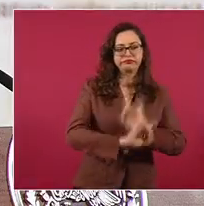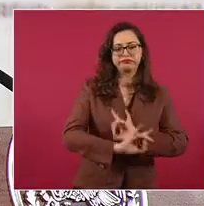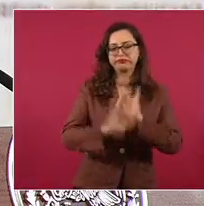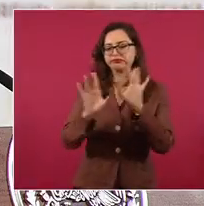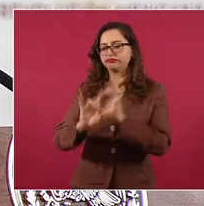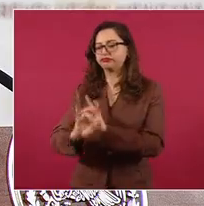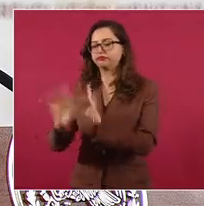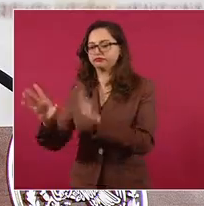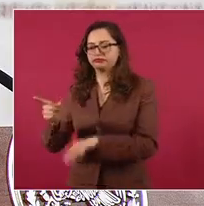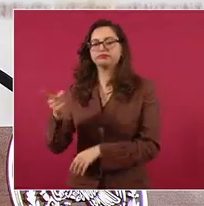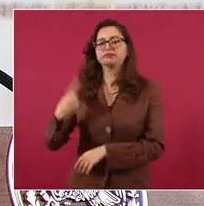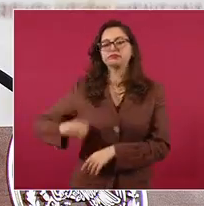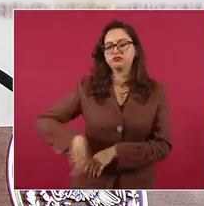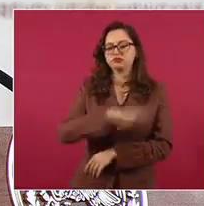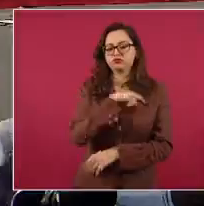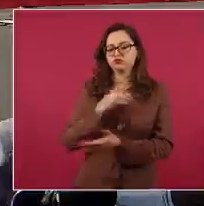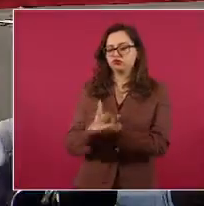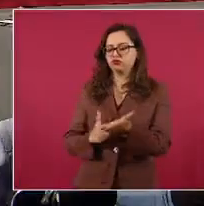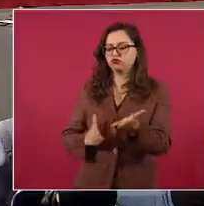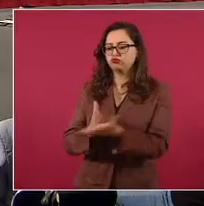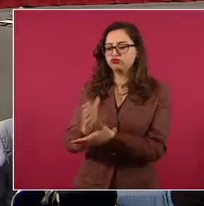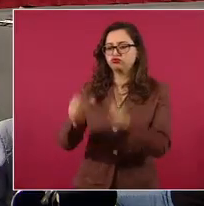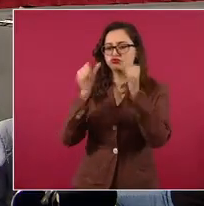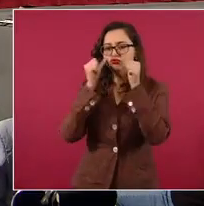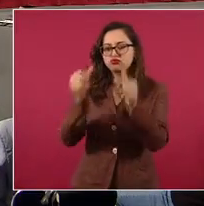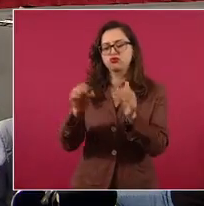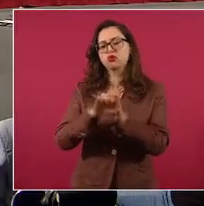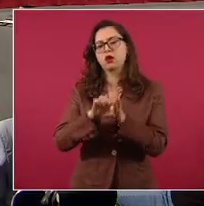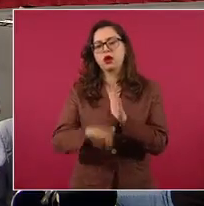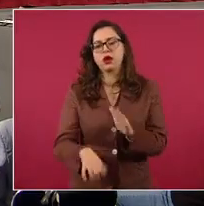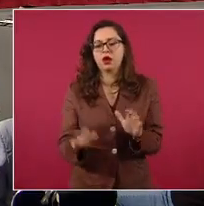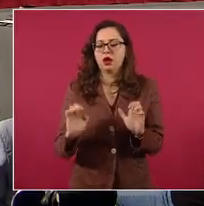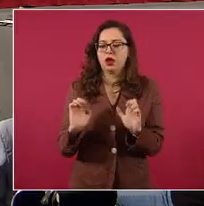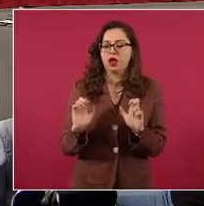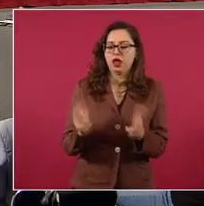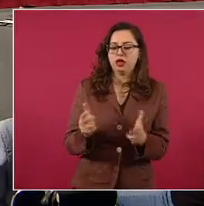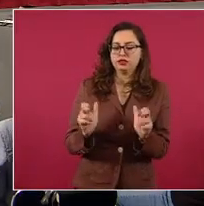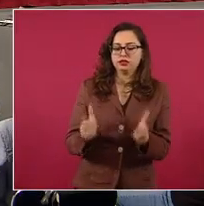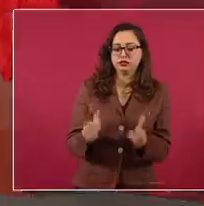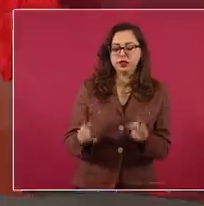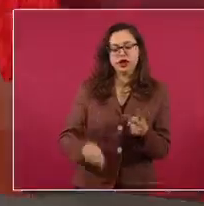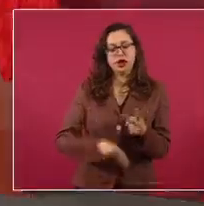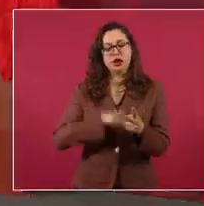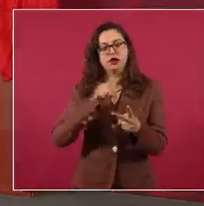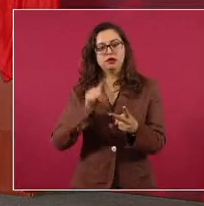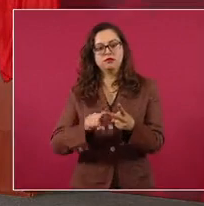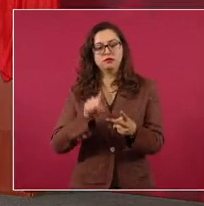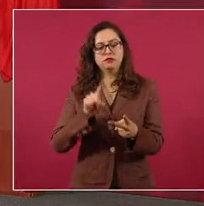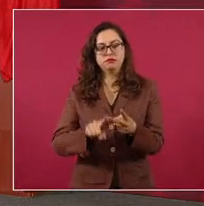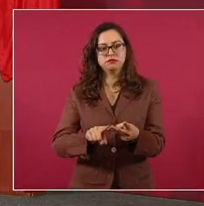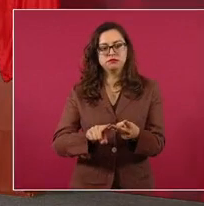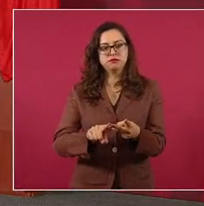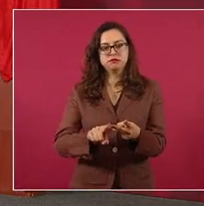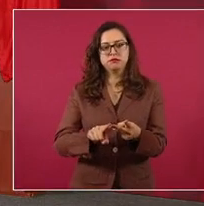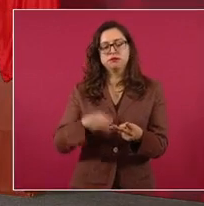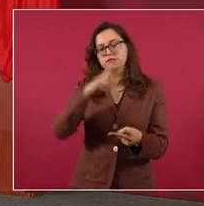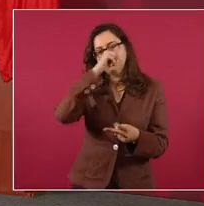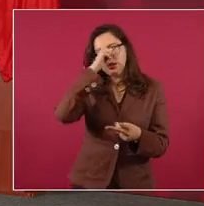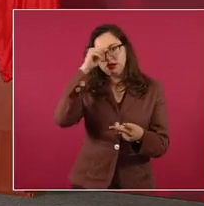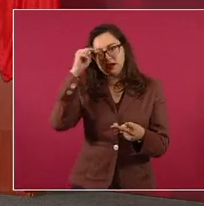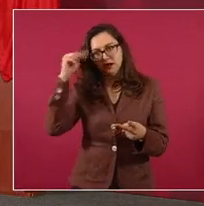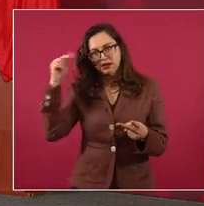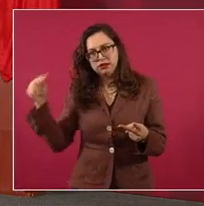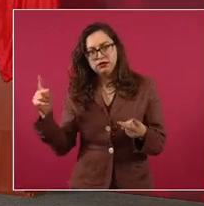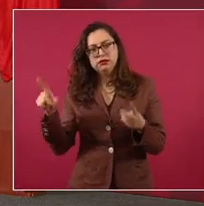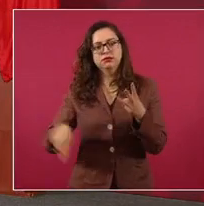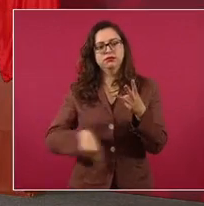casos del conflicto en Aldama y Chanaló, en Chiapas, los de la comunidad wixárika en el estado, en el municipio de La Yesca, en Nayarit,